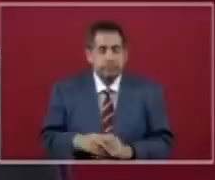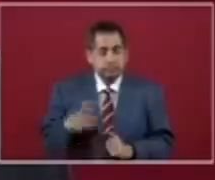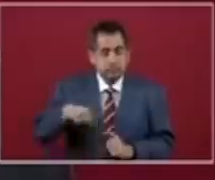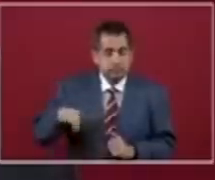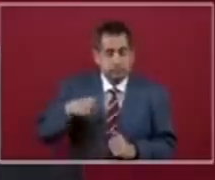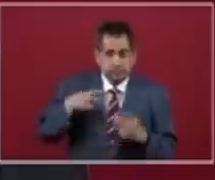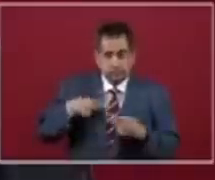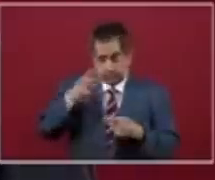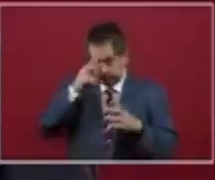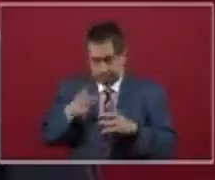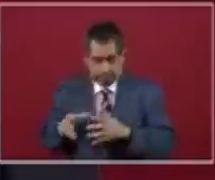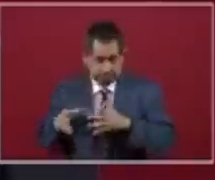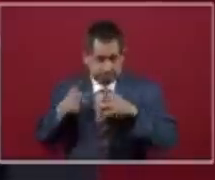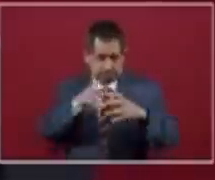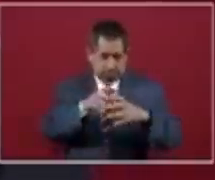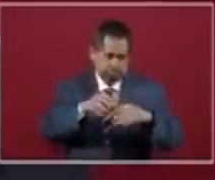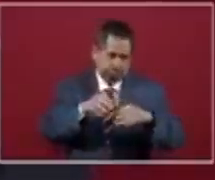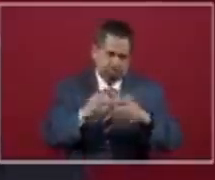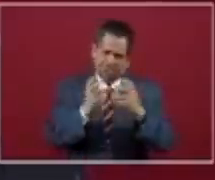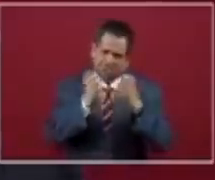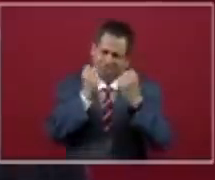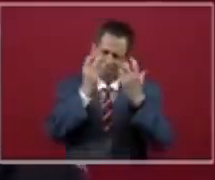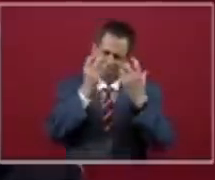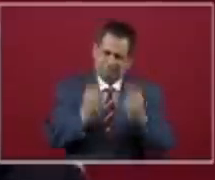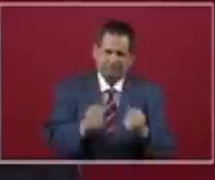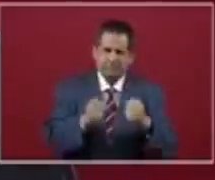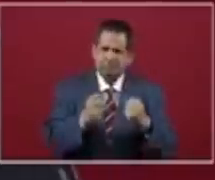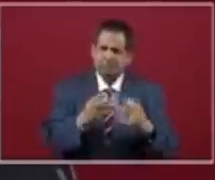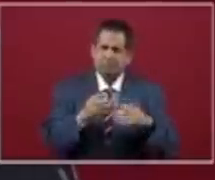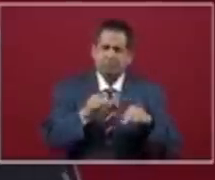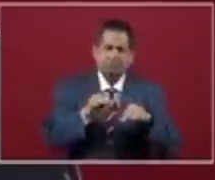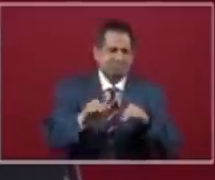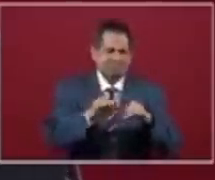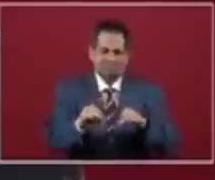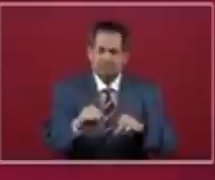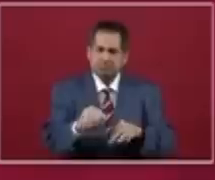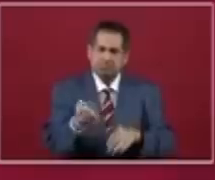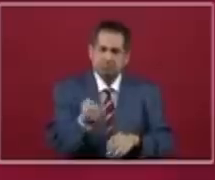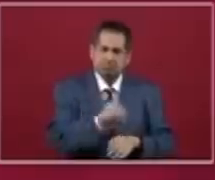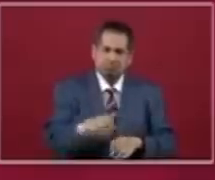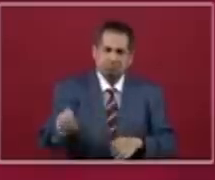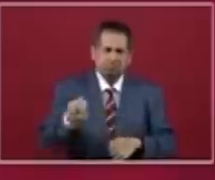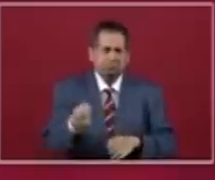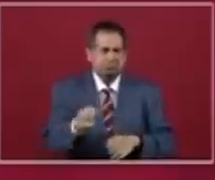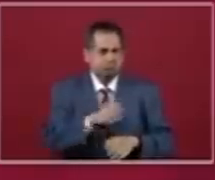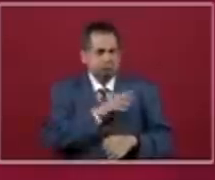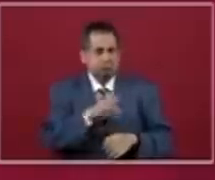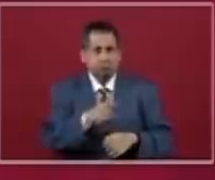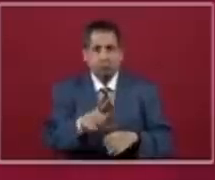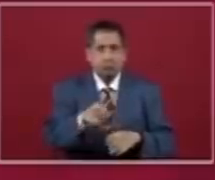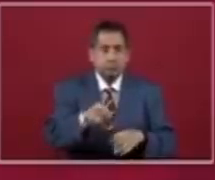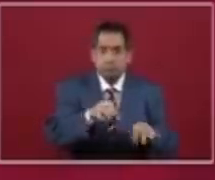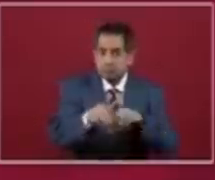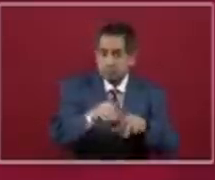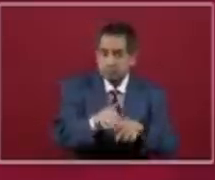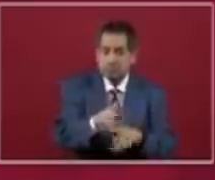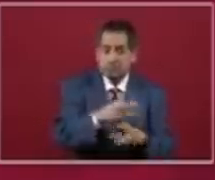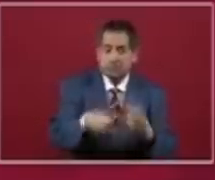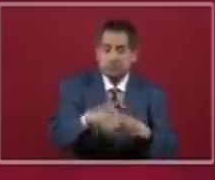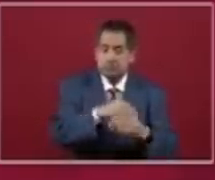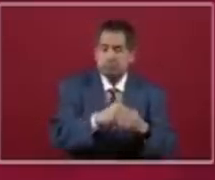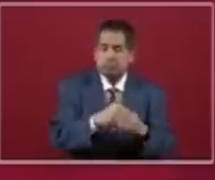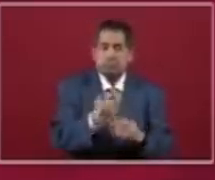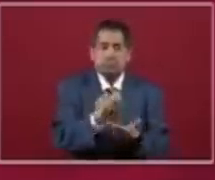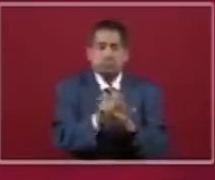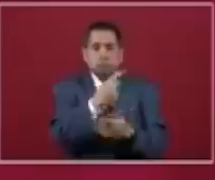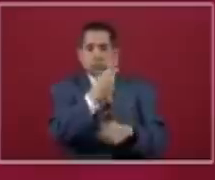productiva de primera, para la economía de Estados